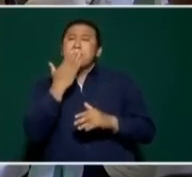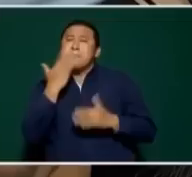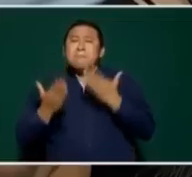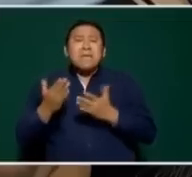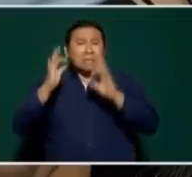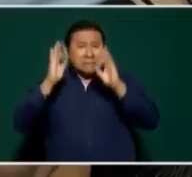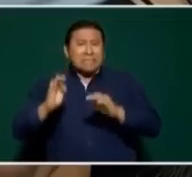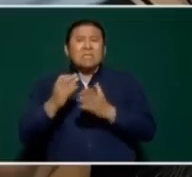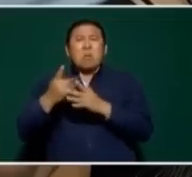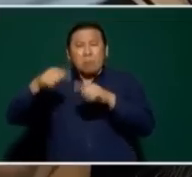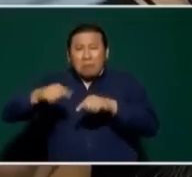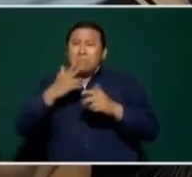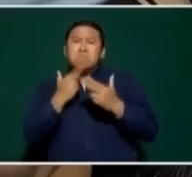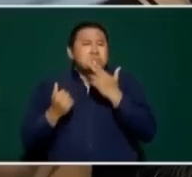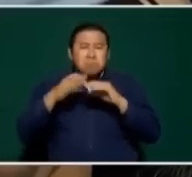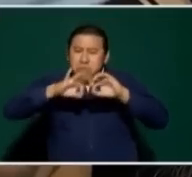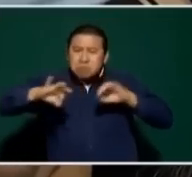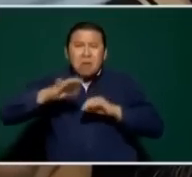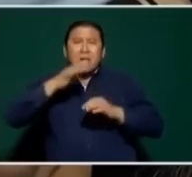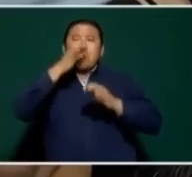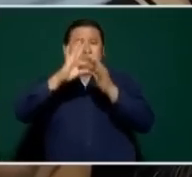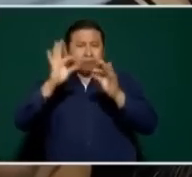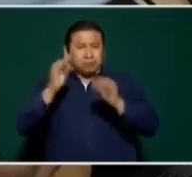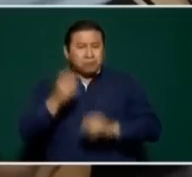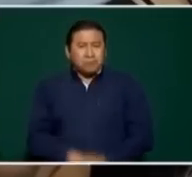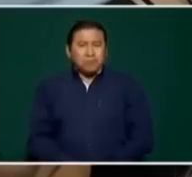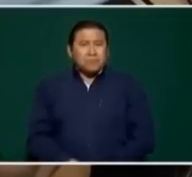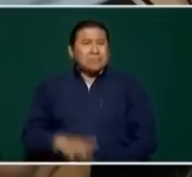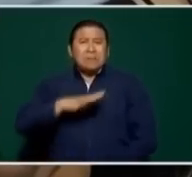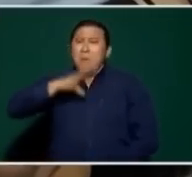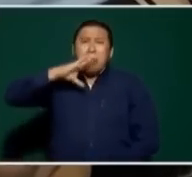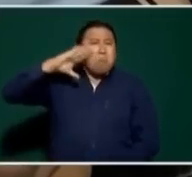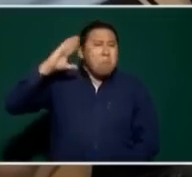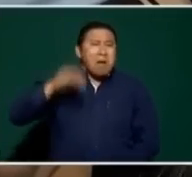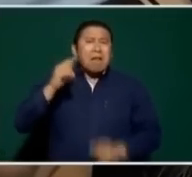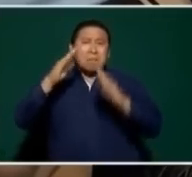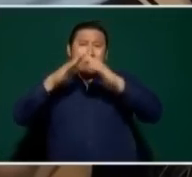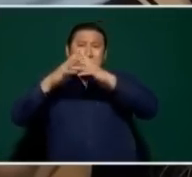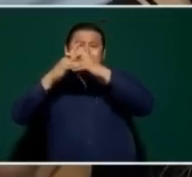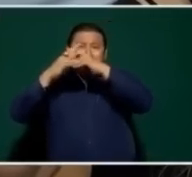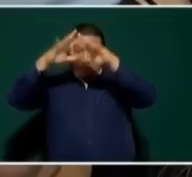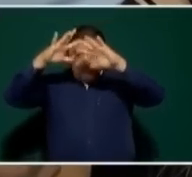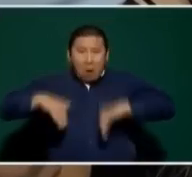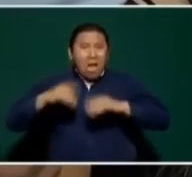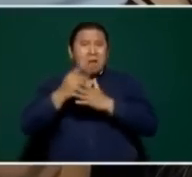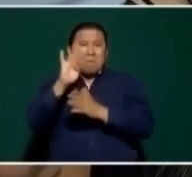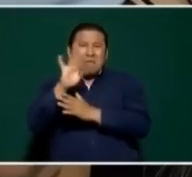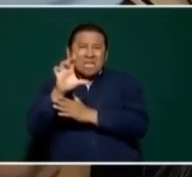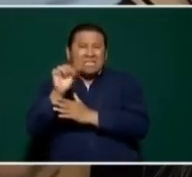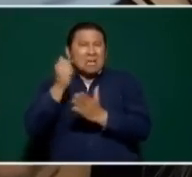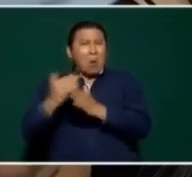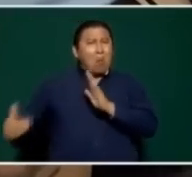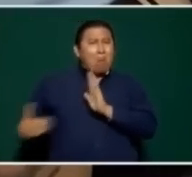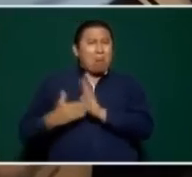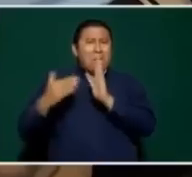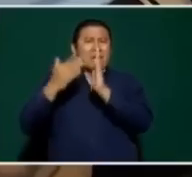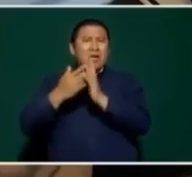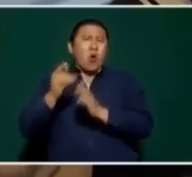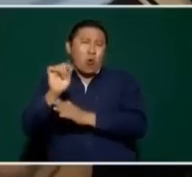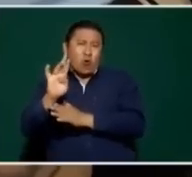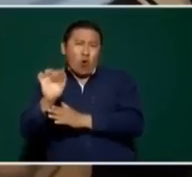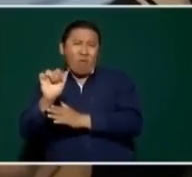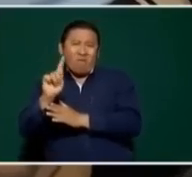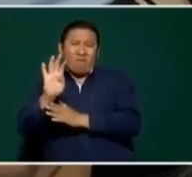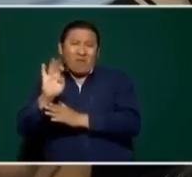allí pudriéndose. Se nos dijo que estaba mal, que se iba a caer el Auditorio del Bienestar, que costó millones de pesos con Roberto